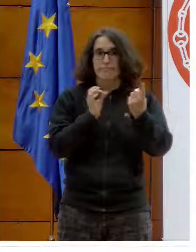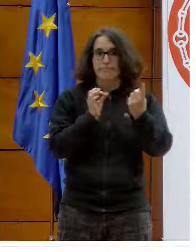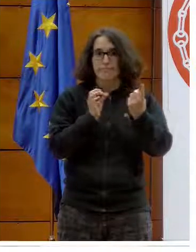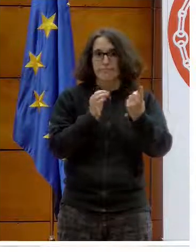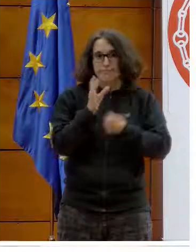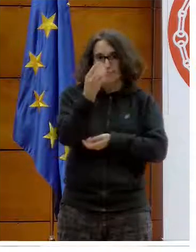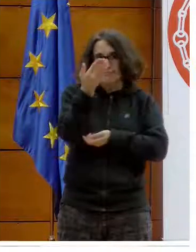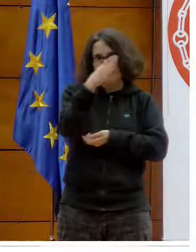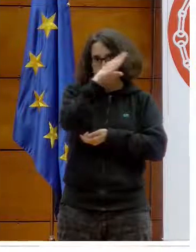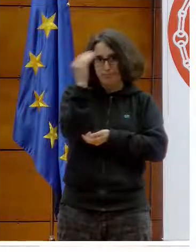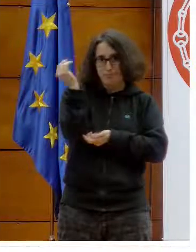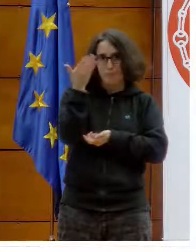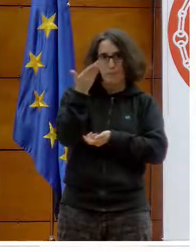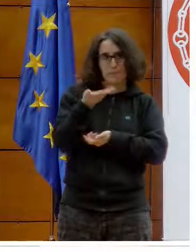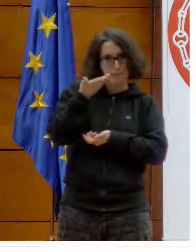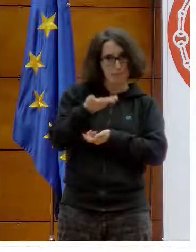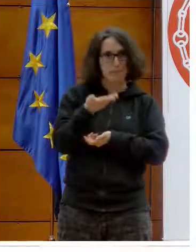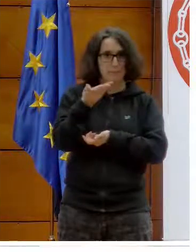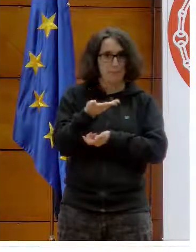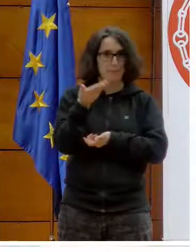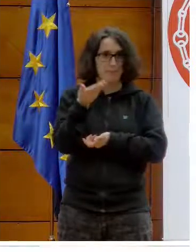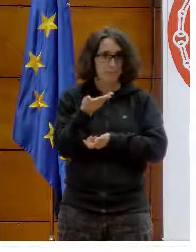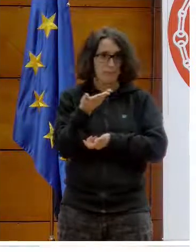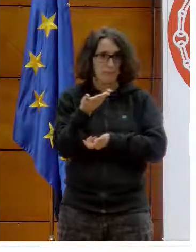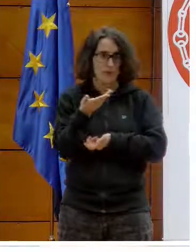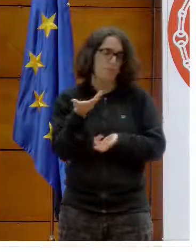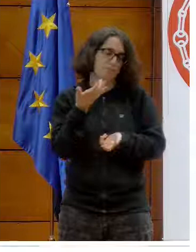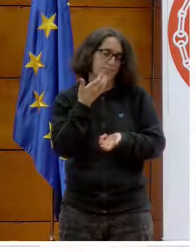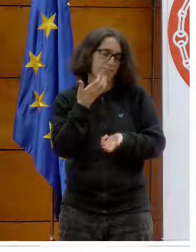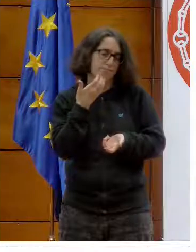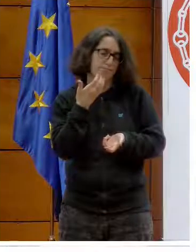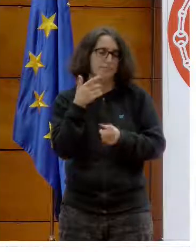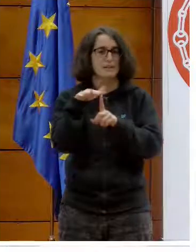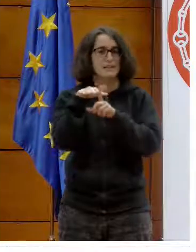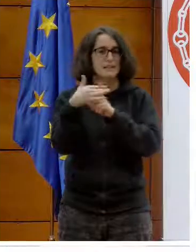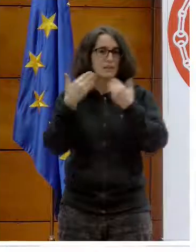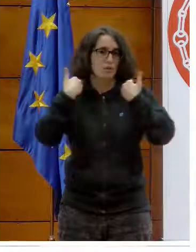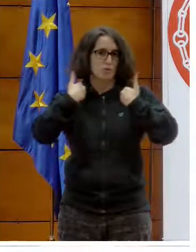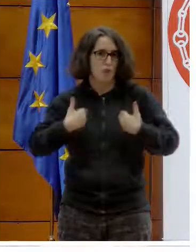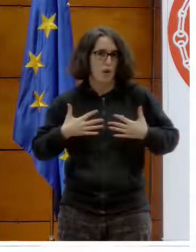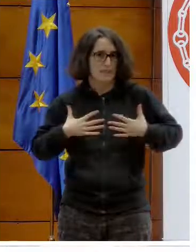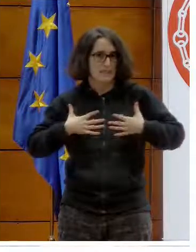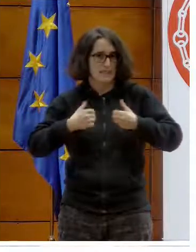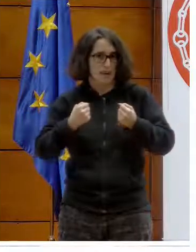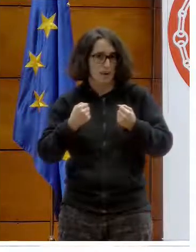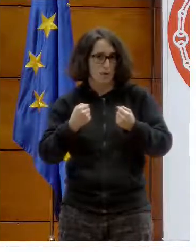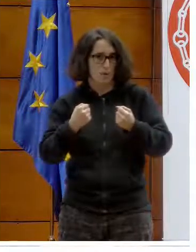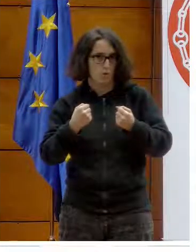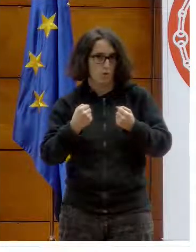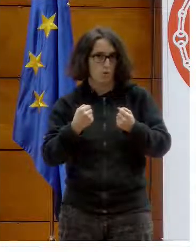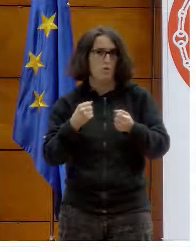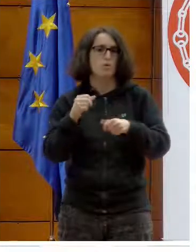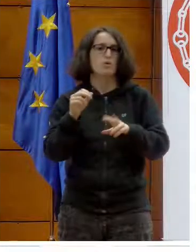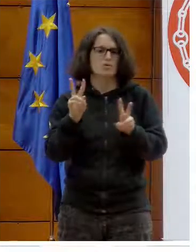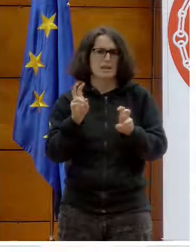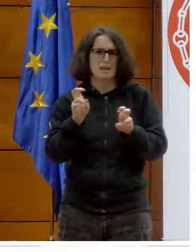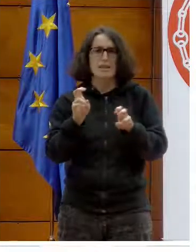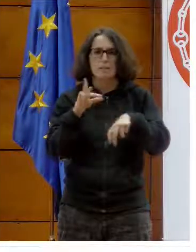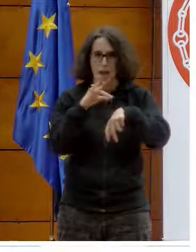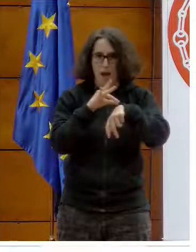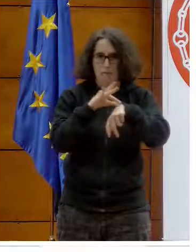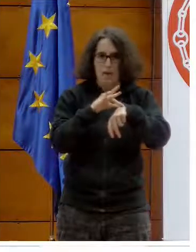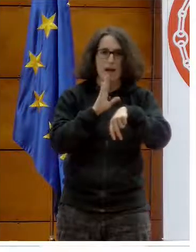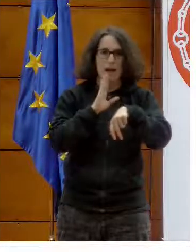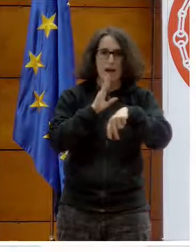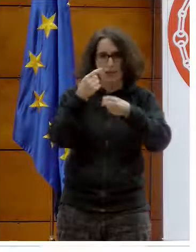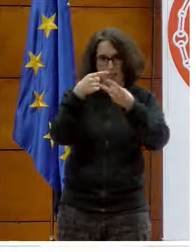desarrollo de la actividad, a nivel de su estado de base de salud, que vaya más allá de esos criterios médicos de exclusión. Por poneros un ejemplo,